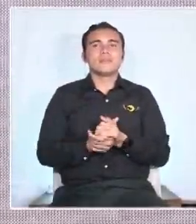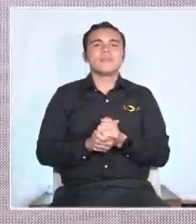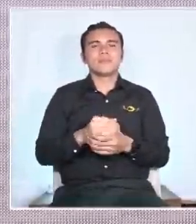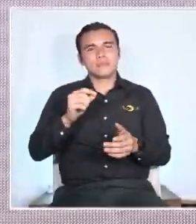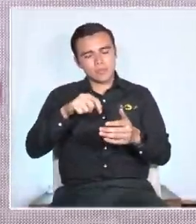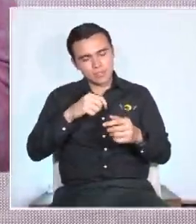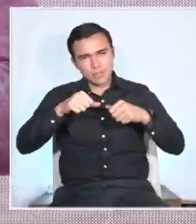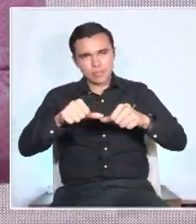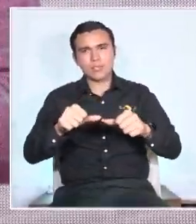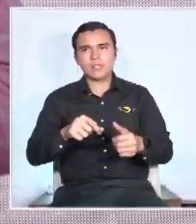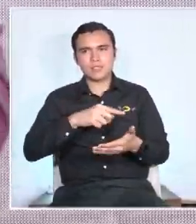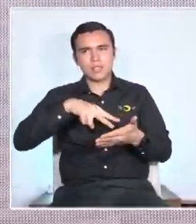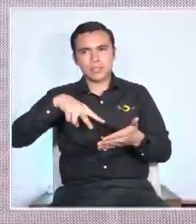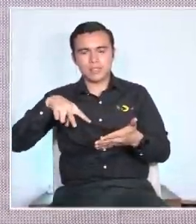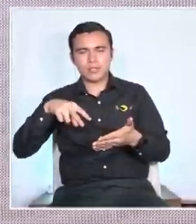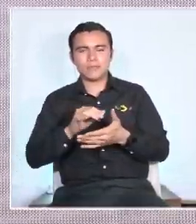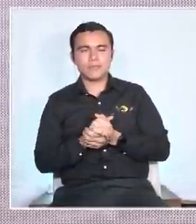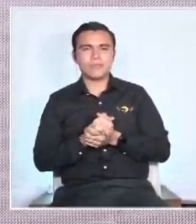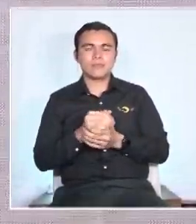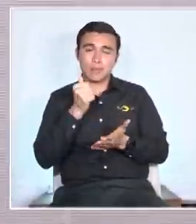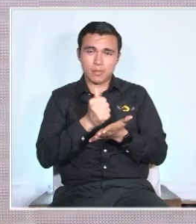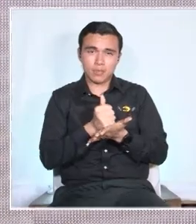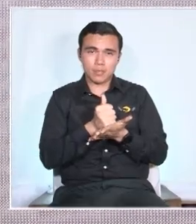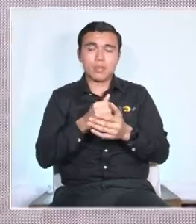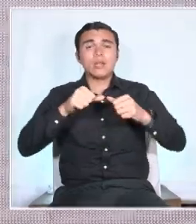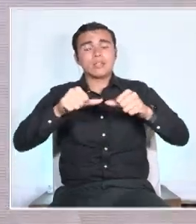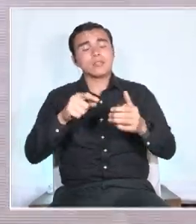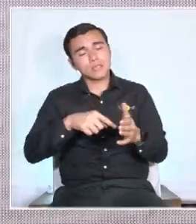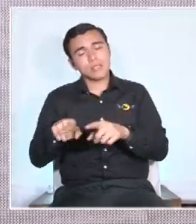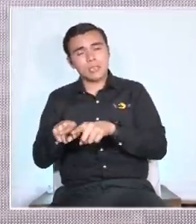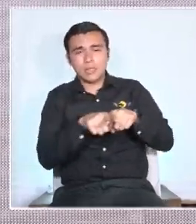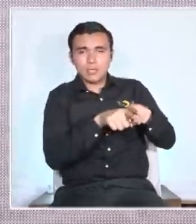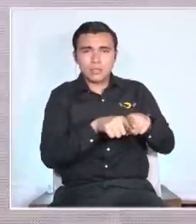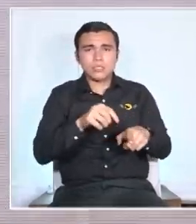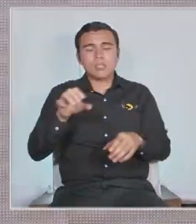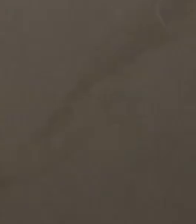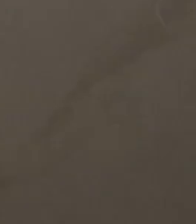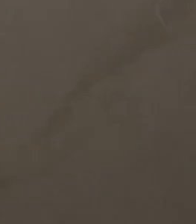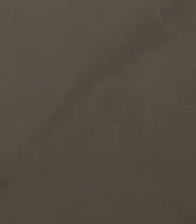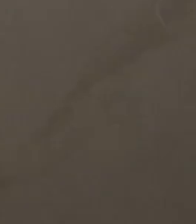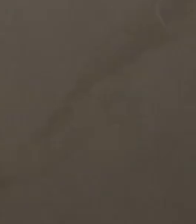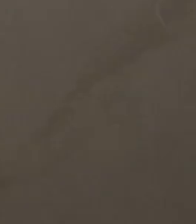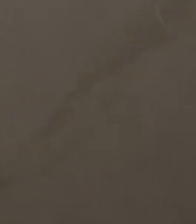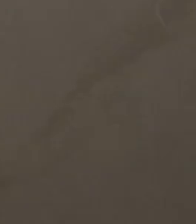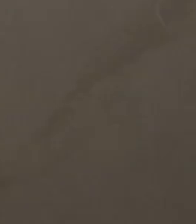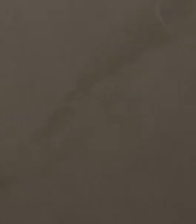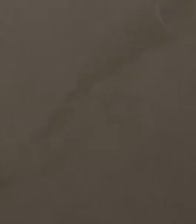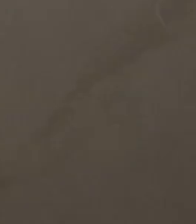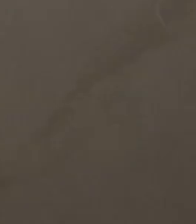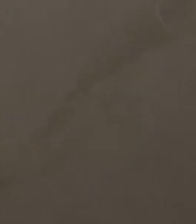seguir estudiando más adelante. Amén. Dice así, Hechos 28:1.